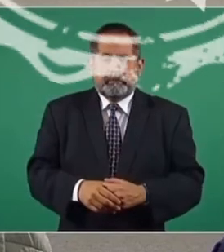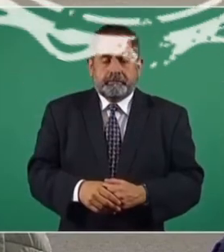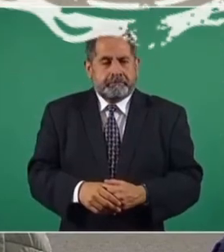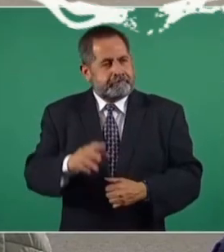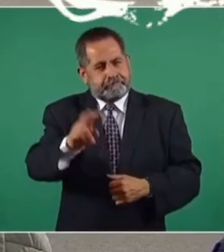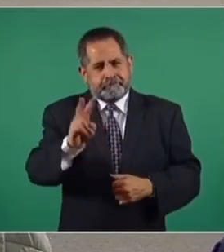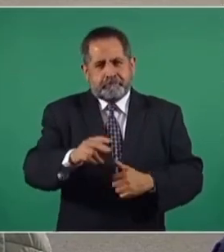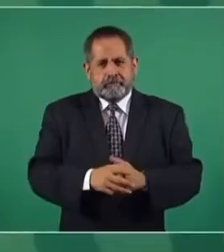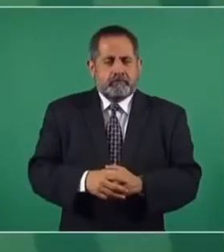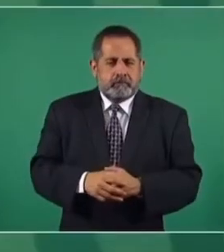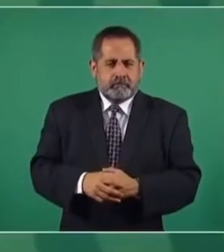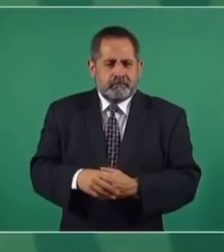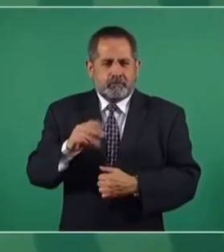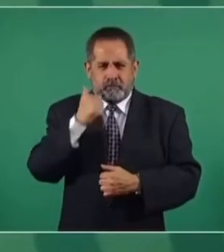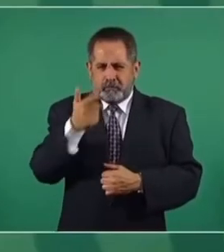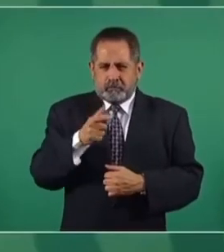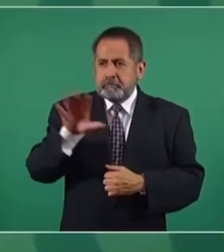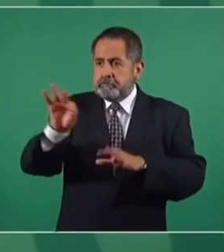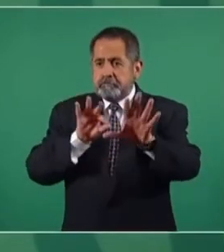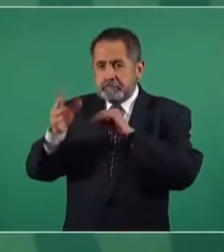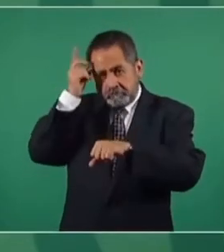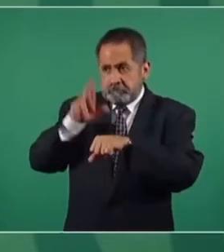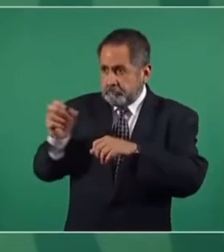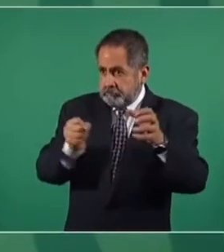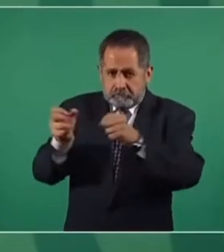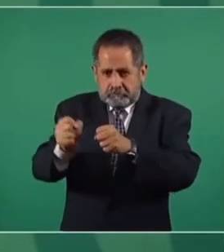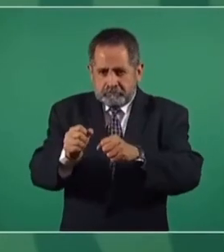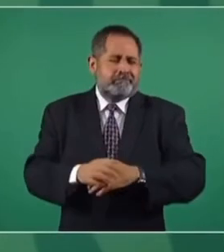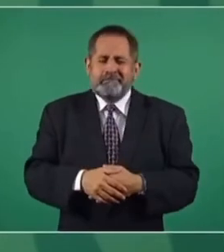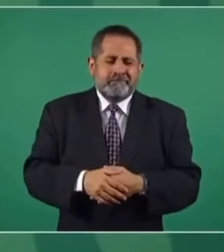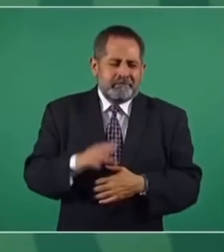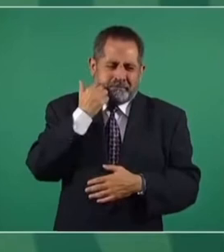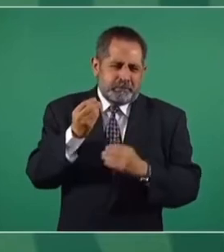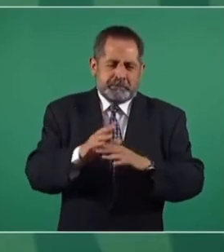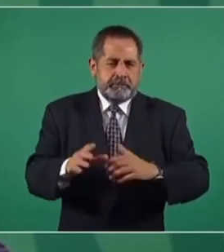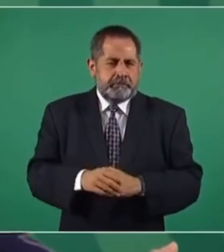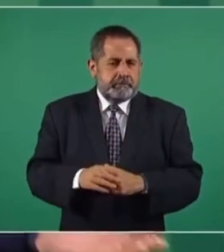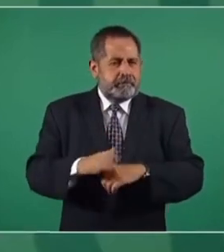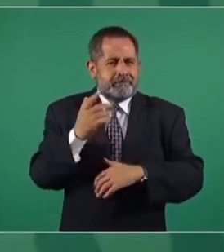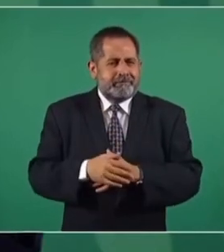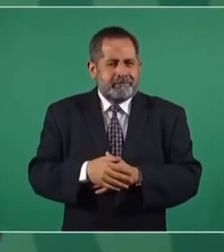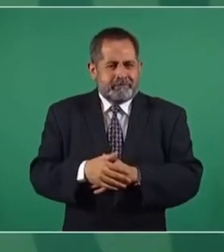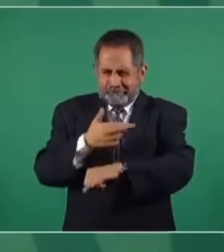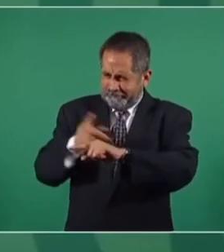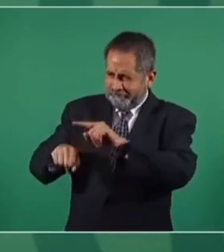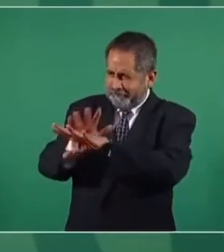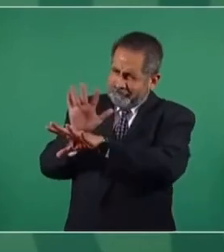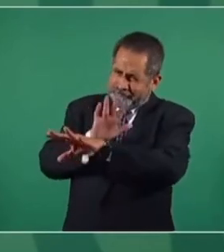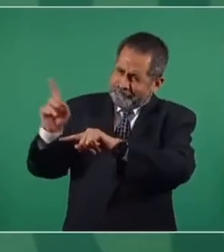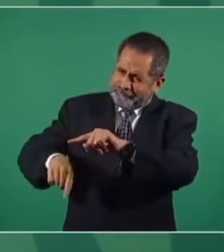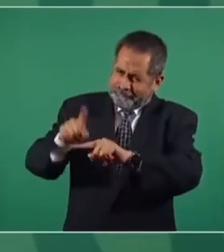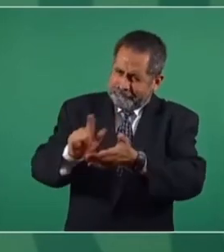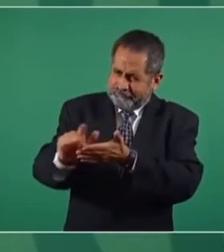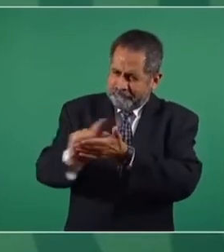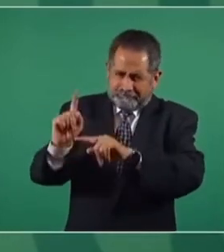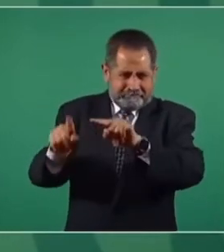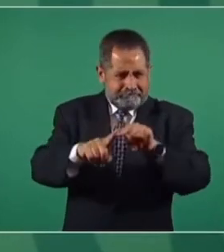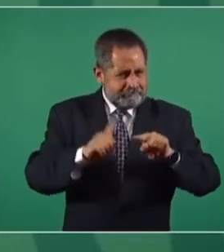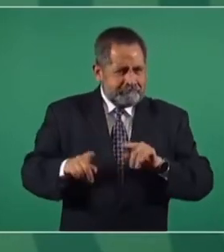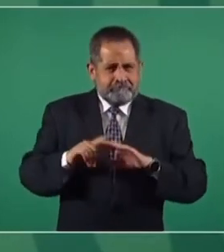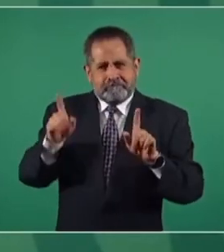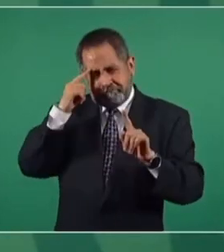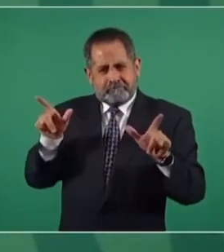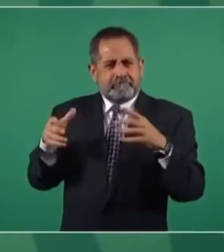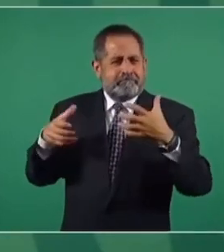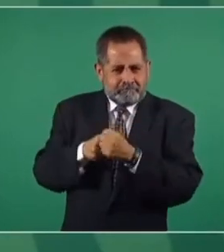La verdad es que no queremos ya nombrar a muchos funcionarios, porque se está llevando a cabo una reforma administrativa para